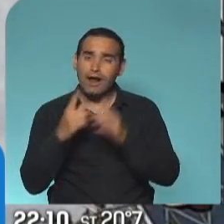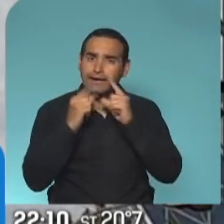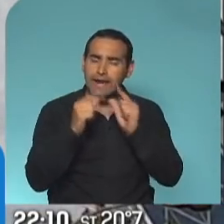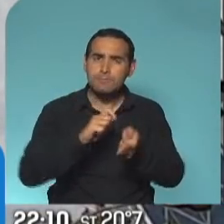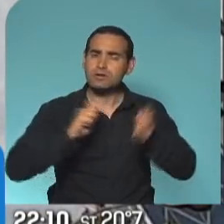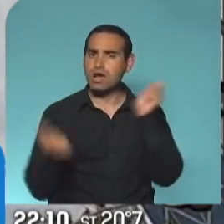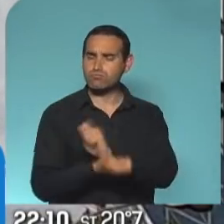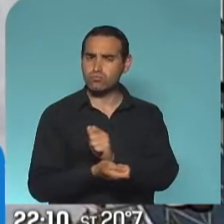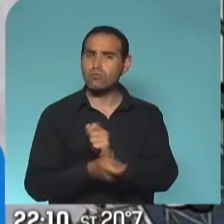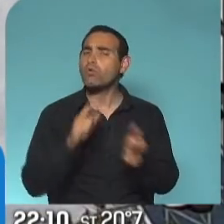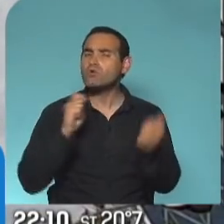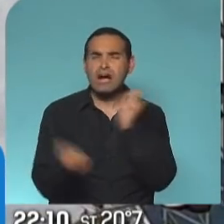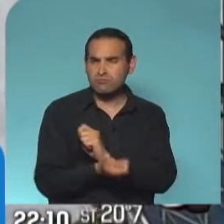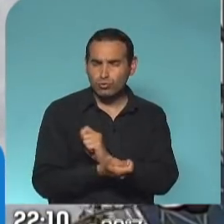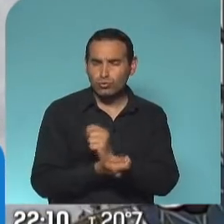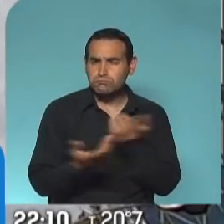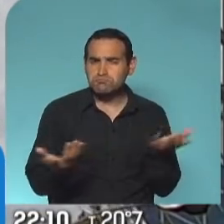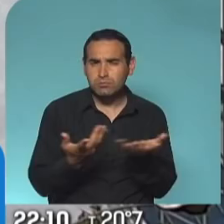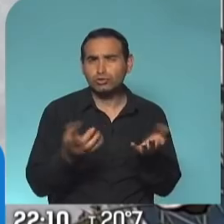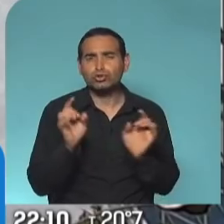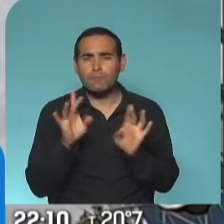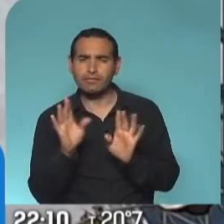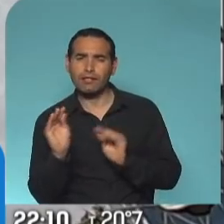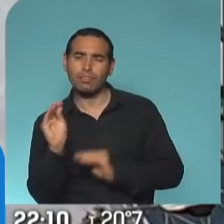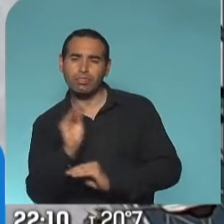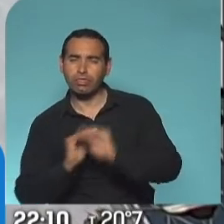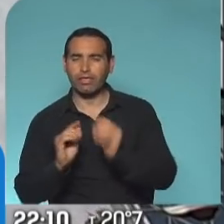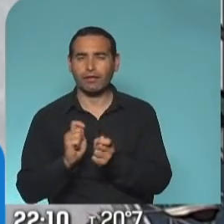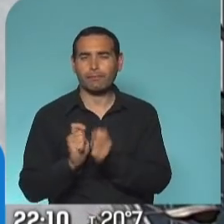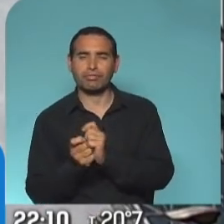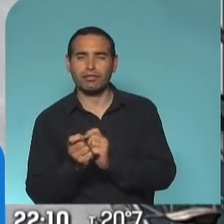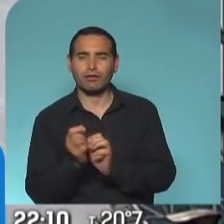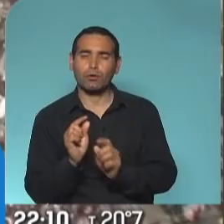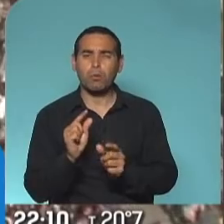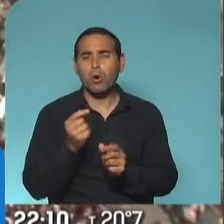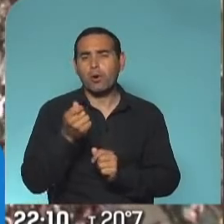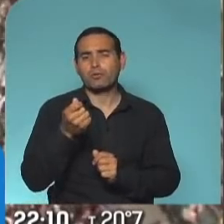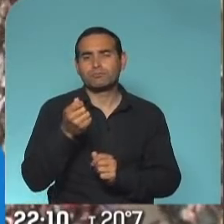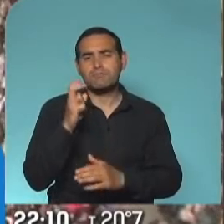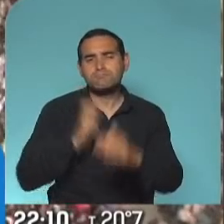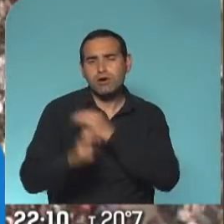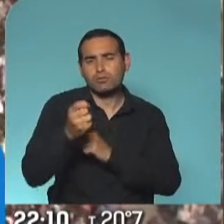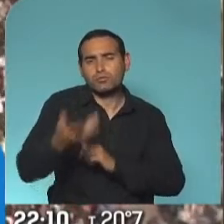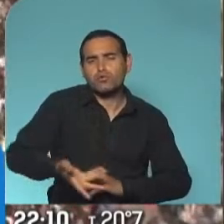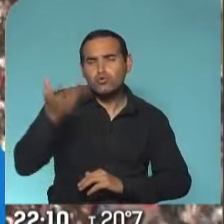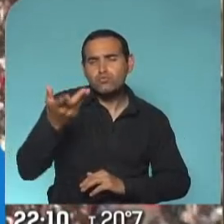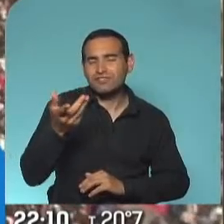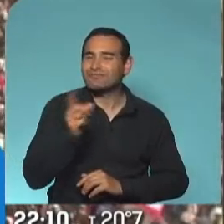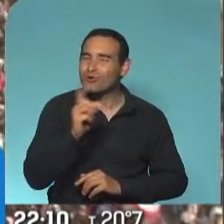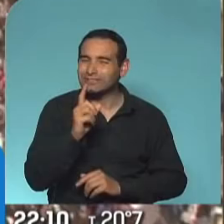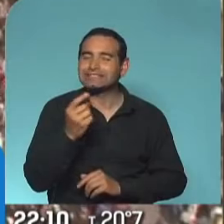cambio que va más allá del maquillaje, que va más allá del aumento del boleto de metro, es un